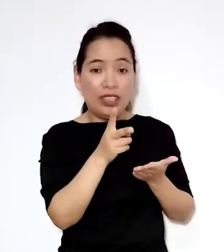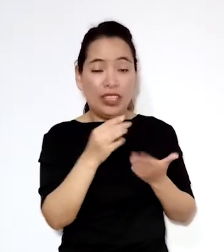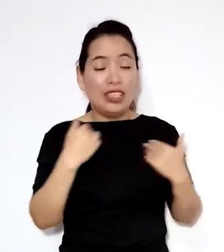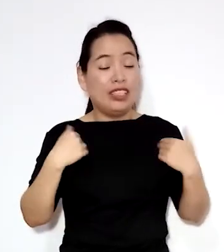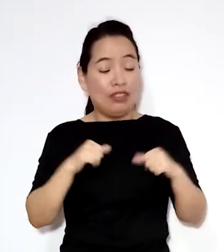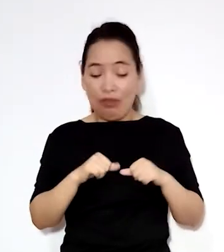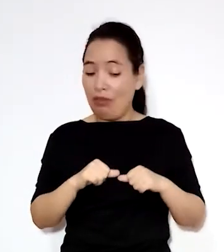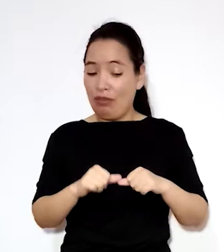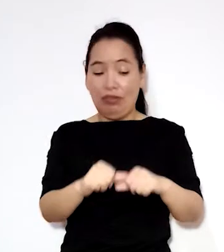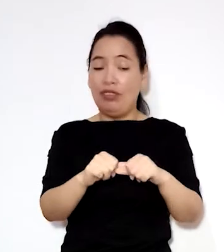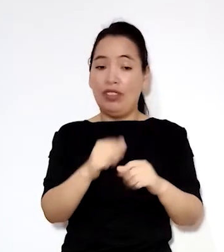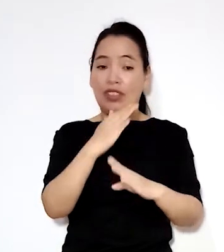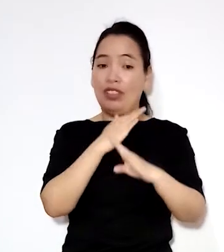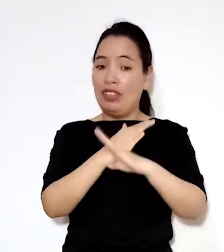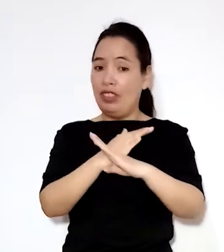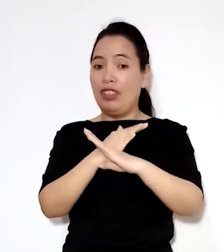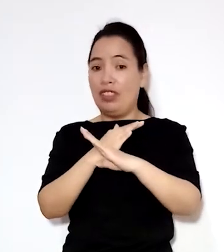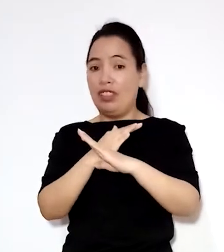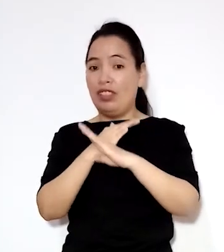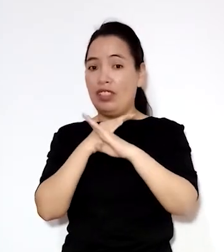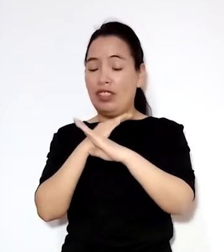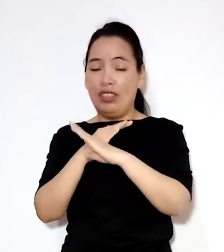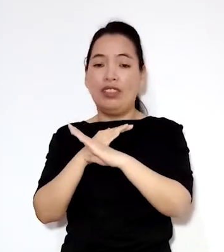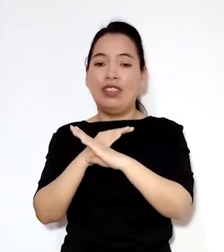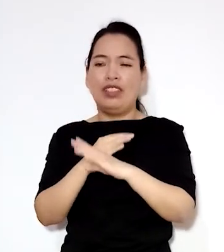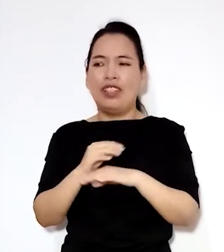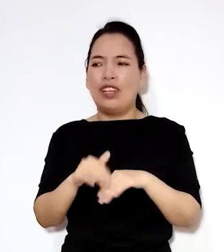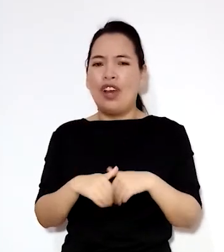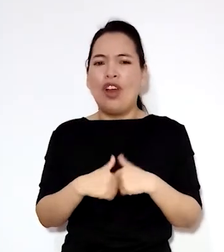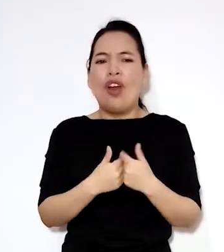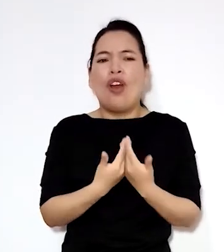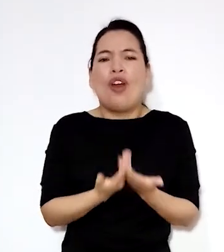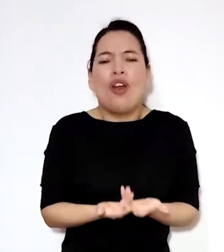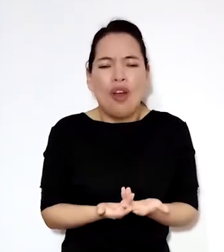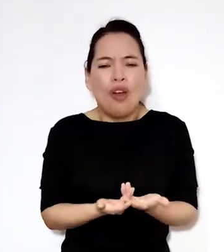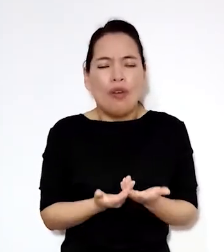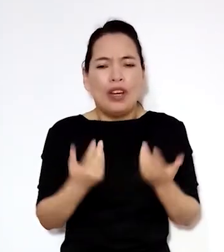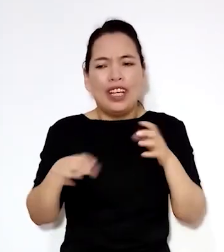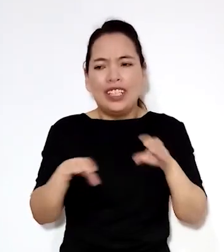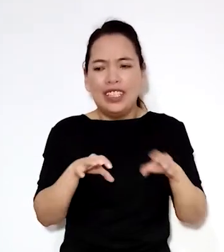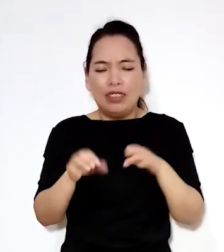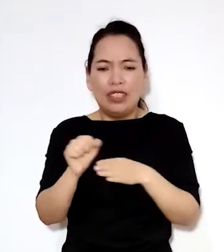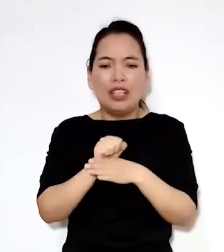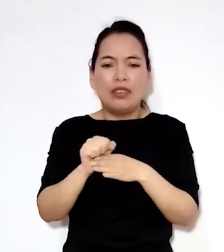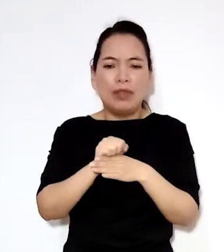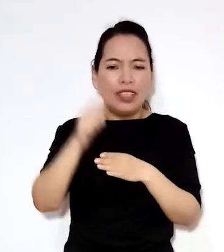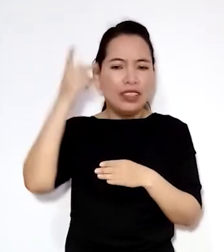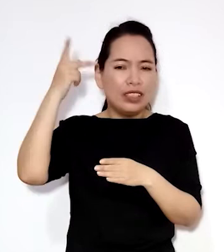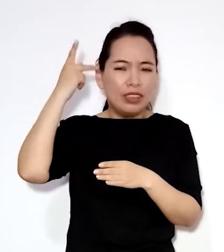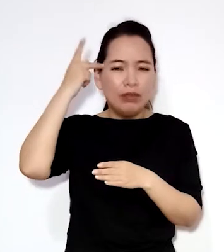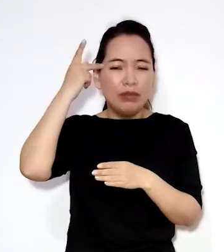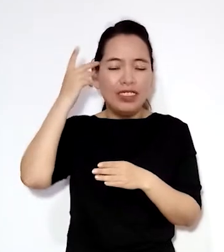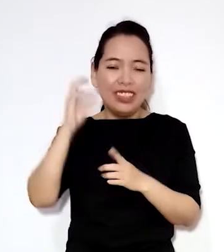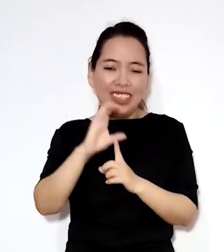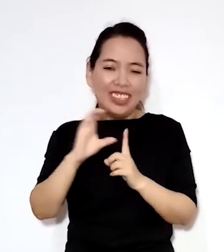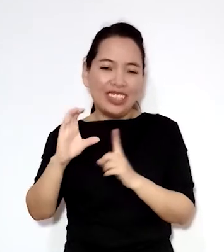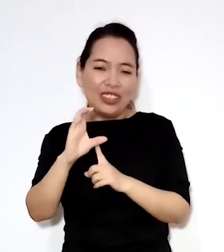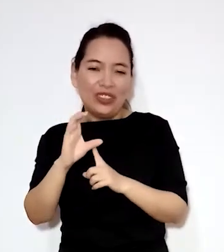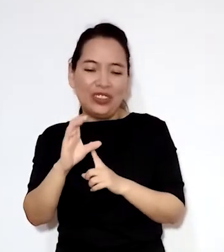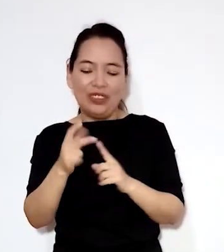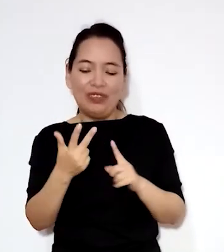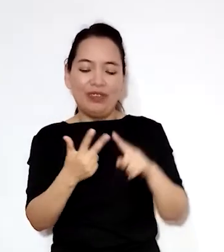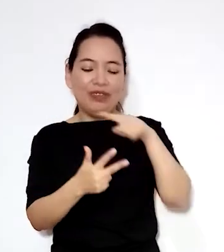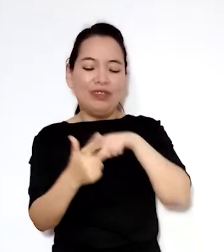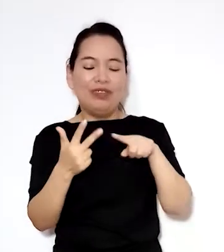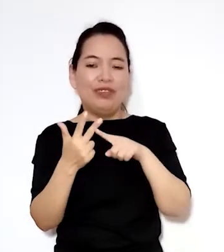que seguimos teniendo unas barreras que son básicamente entre cómo cuadran las políticas, las prácticas y las